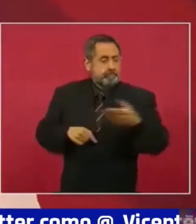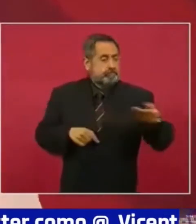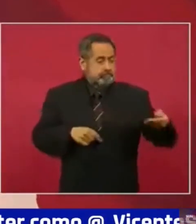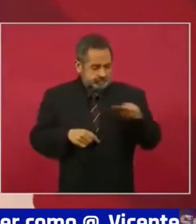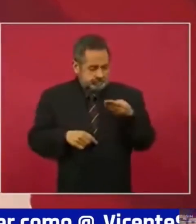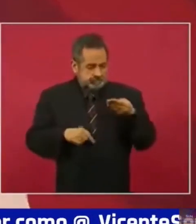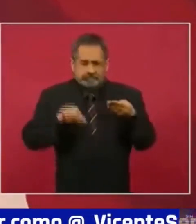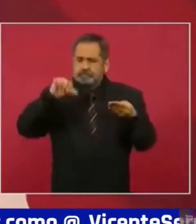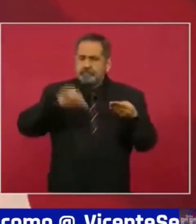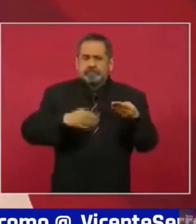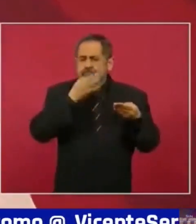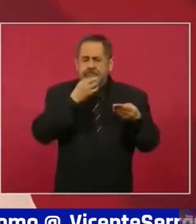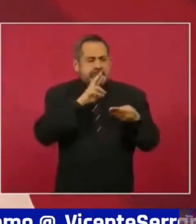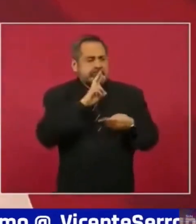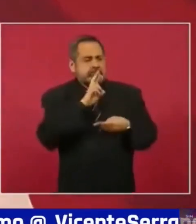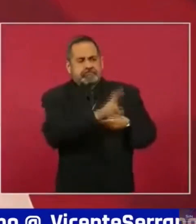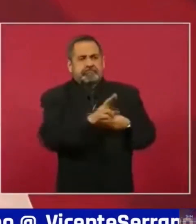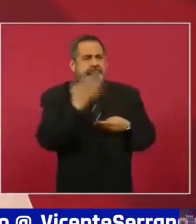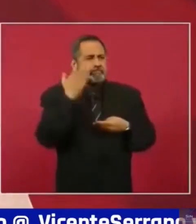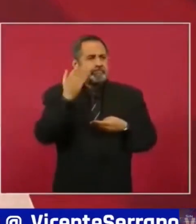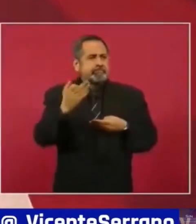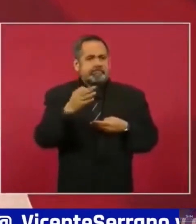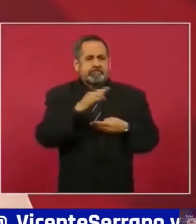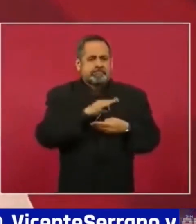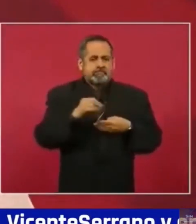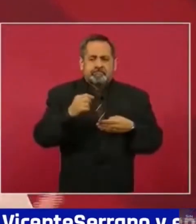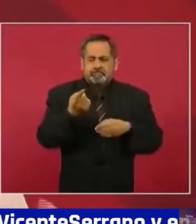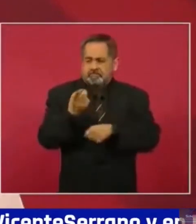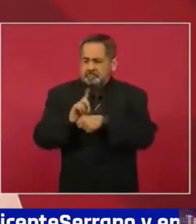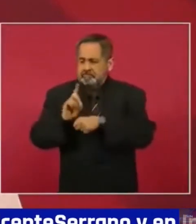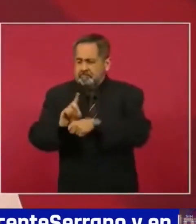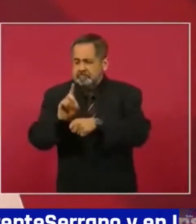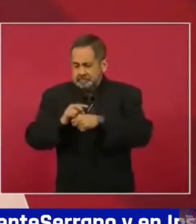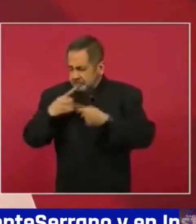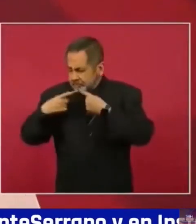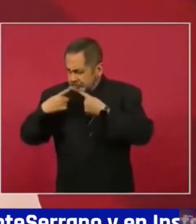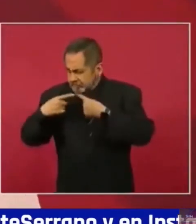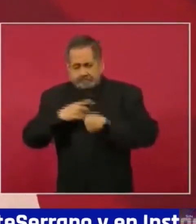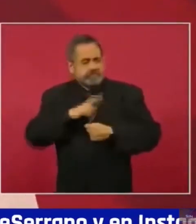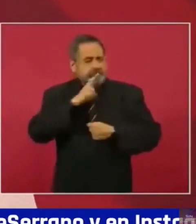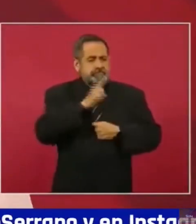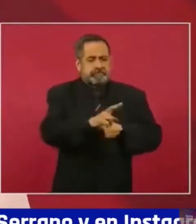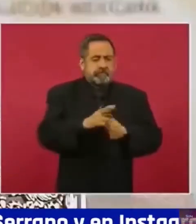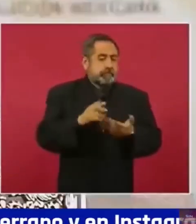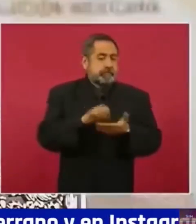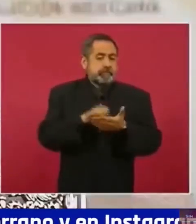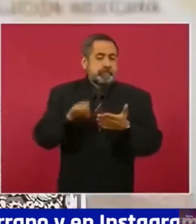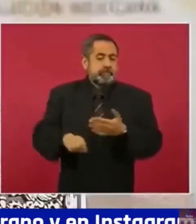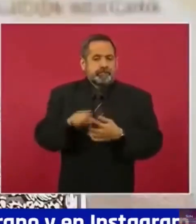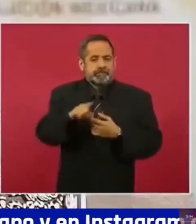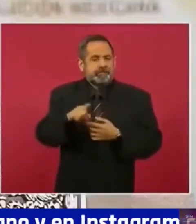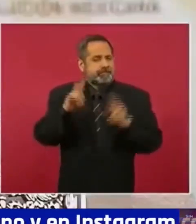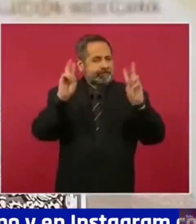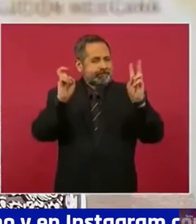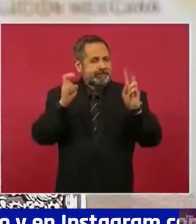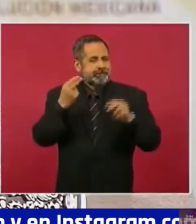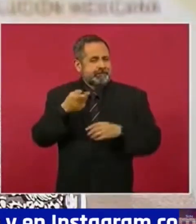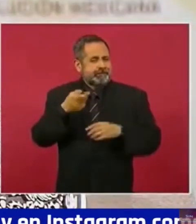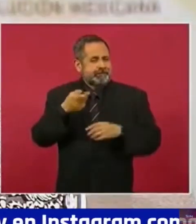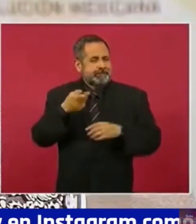manera inmediata, en un plazo de unos días, resuelve. Es el caso de la pues duda ahí razón. están